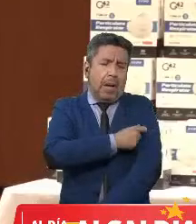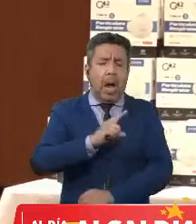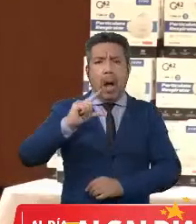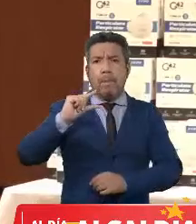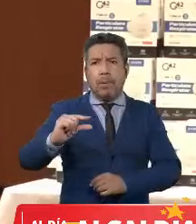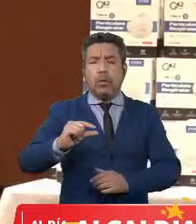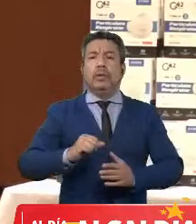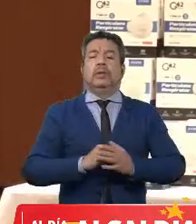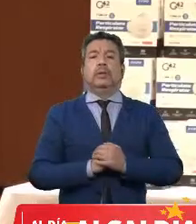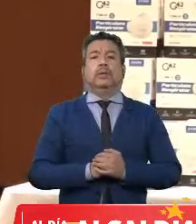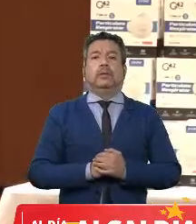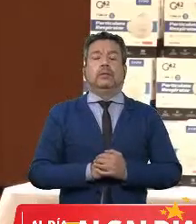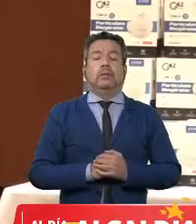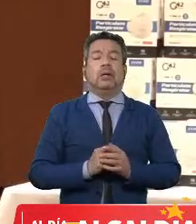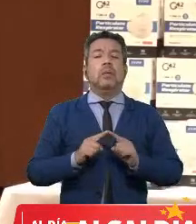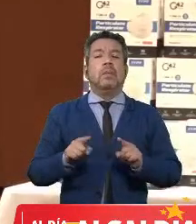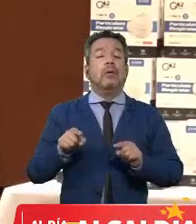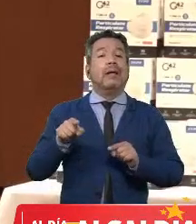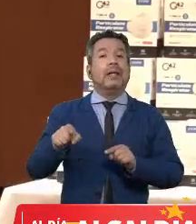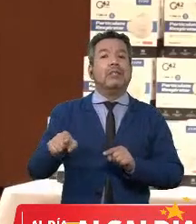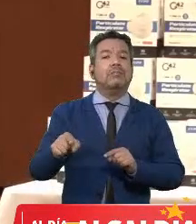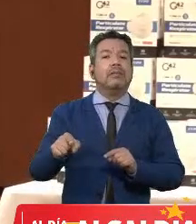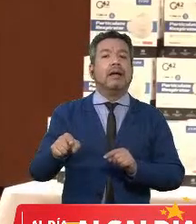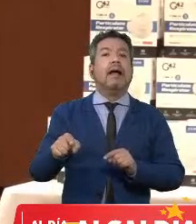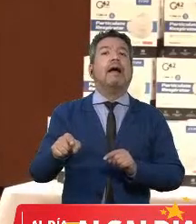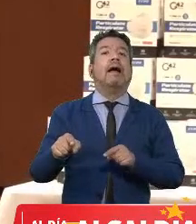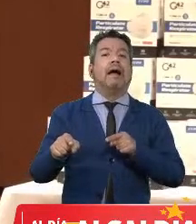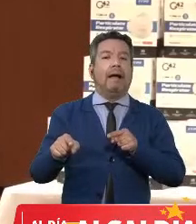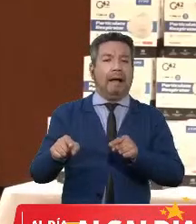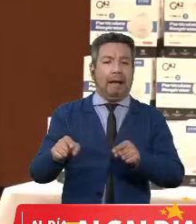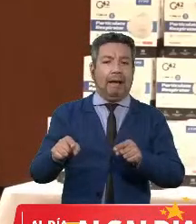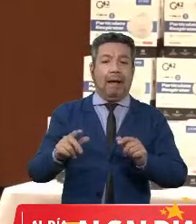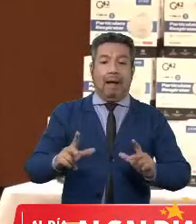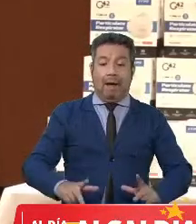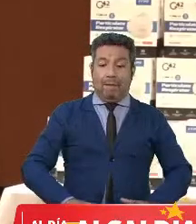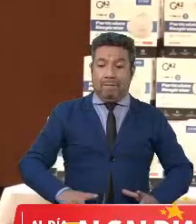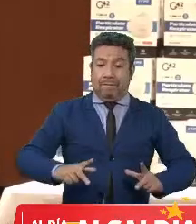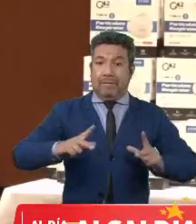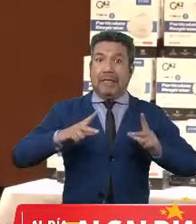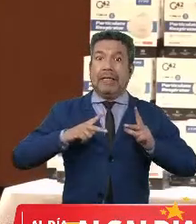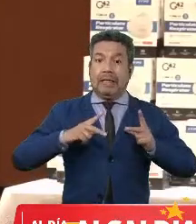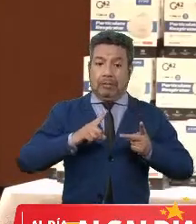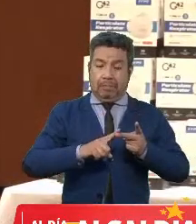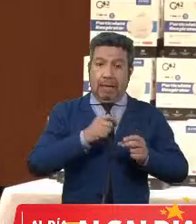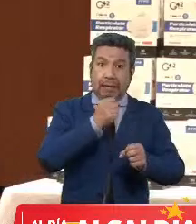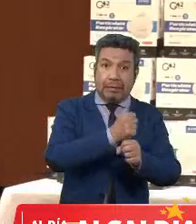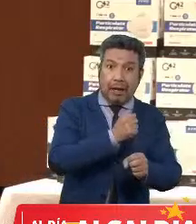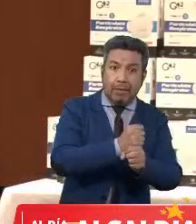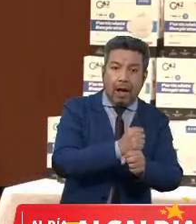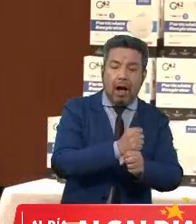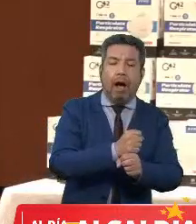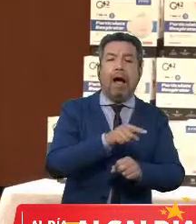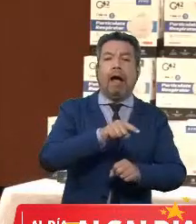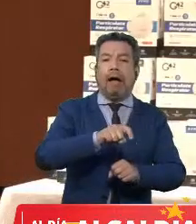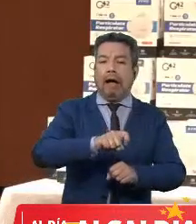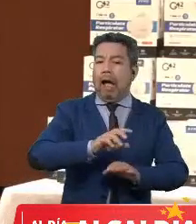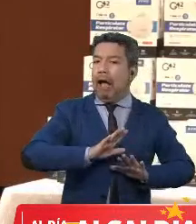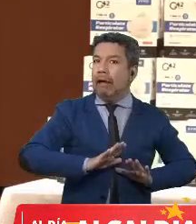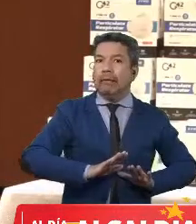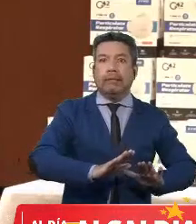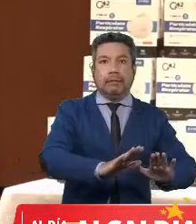Pero eso es lo que salvar vidas y salvar empleos requiere en nuestra ciudad. Y por eso nos